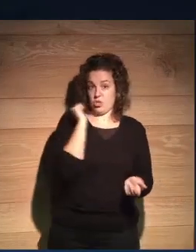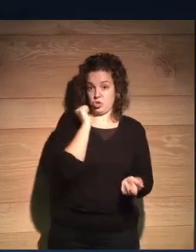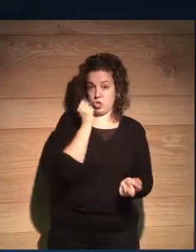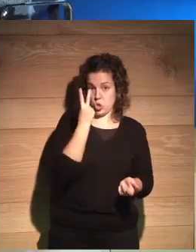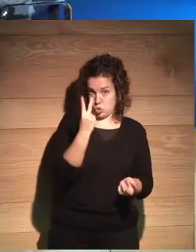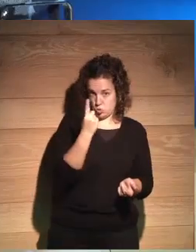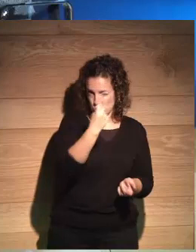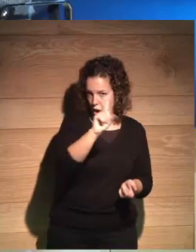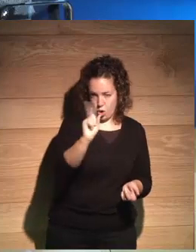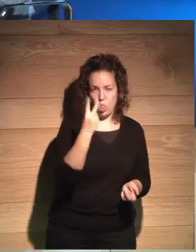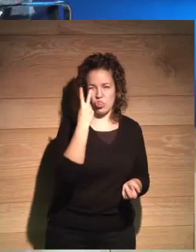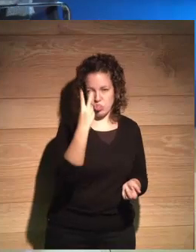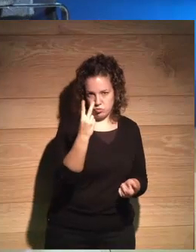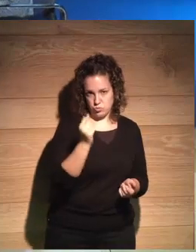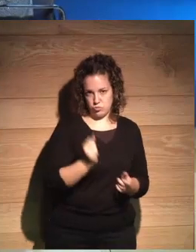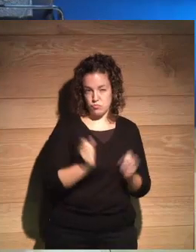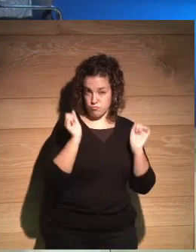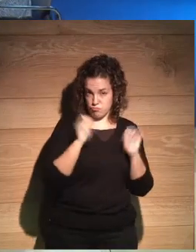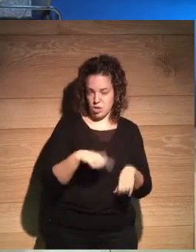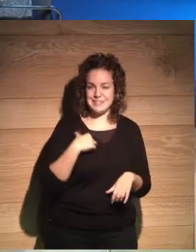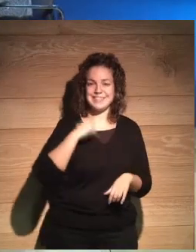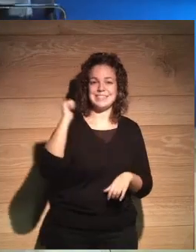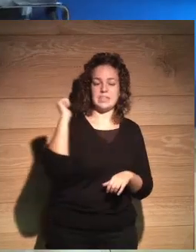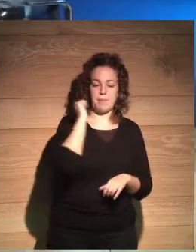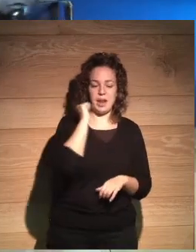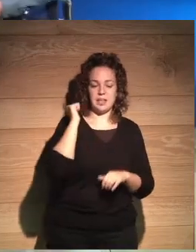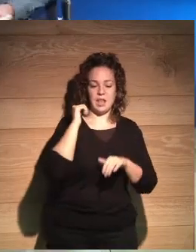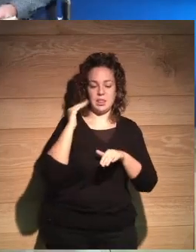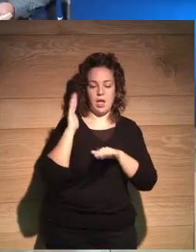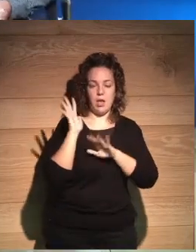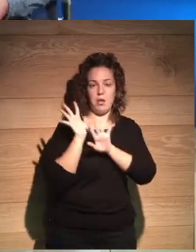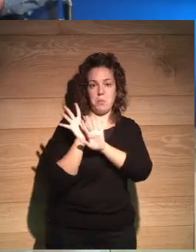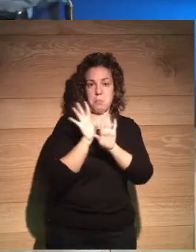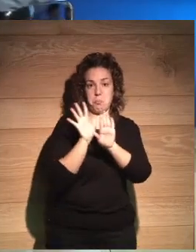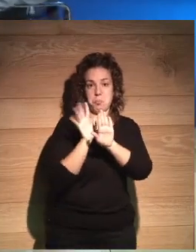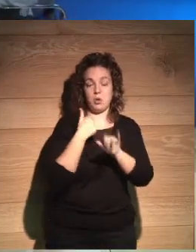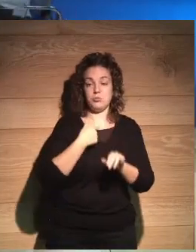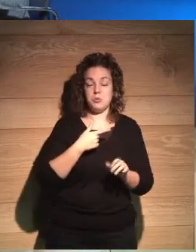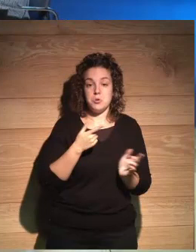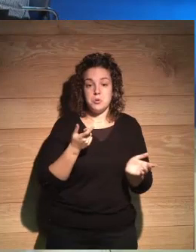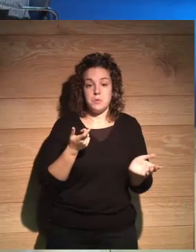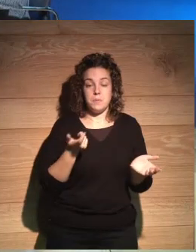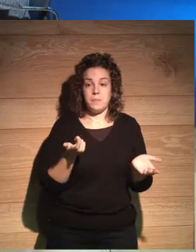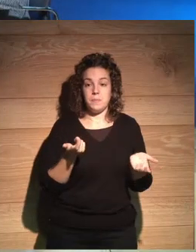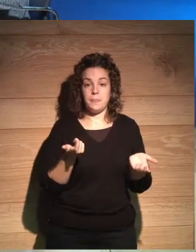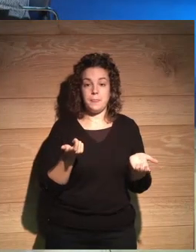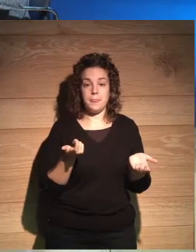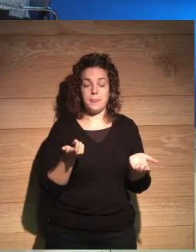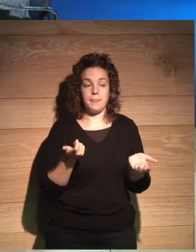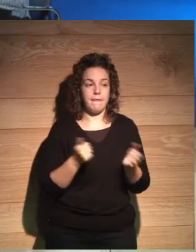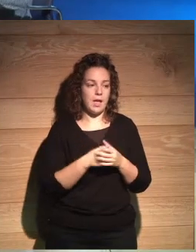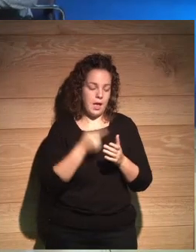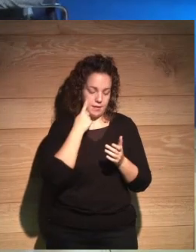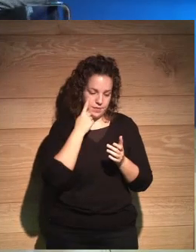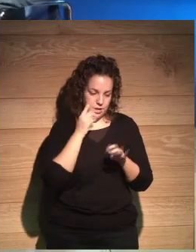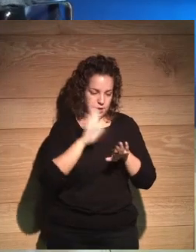en dos, no en una, en dos, ¿de acuerdo? De Semana Santa. Y bueno, yo sí considero que... Vamos